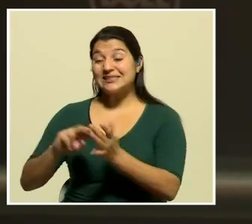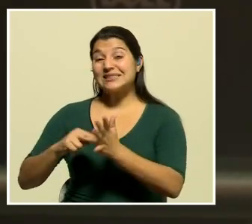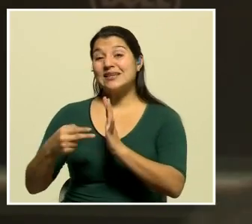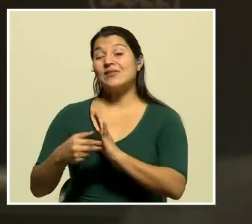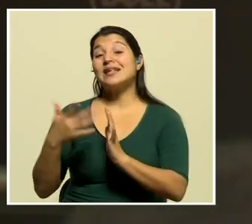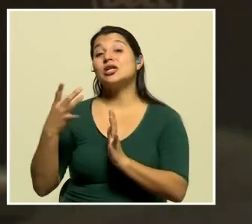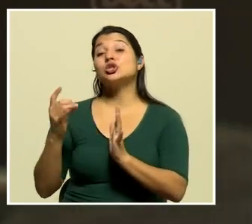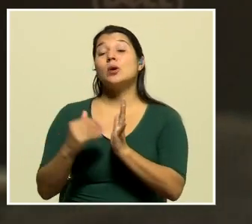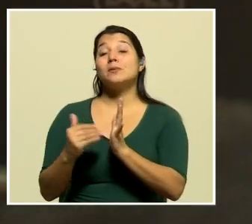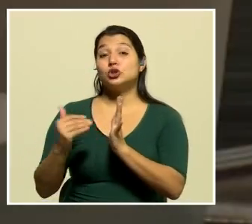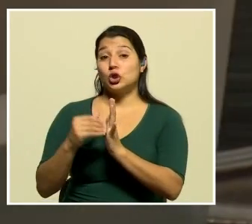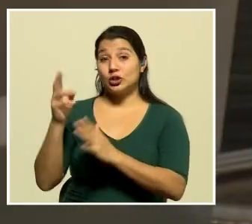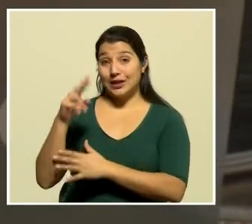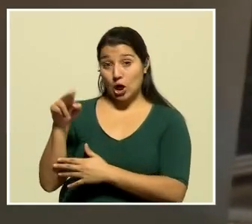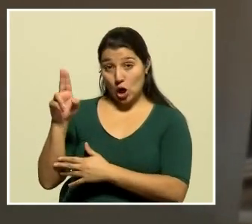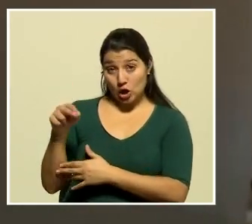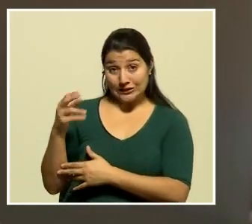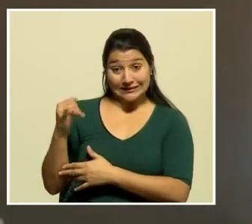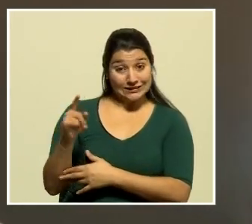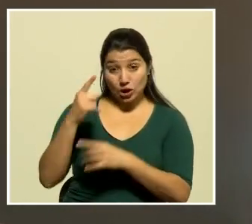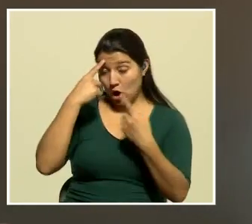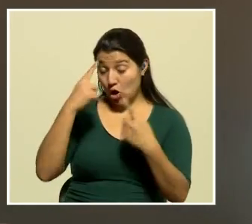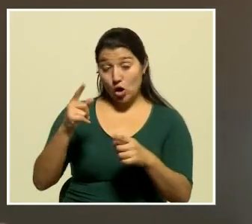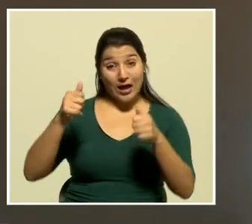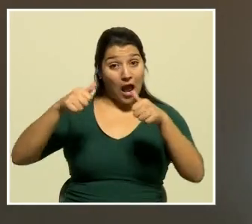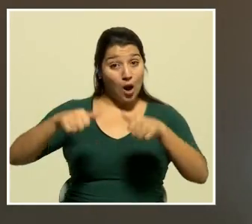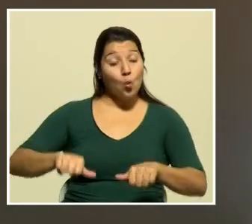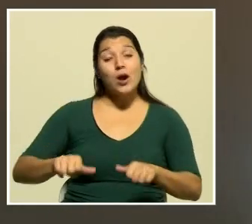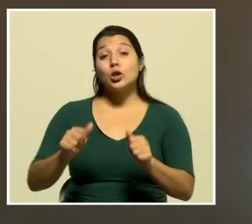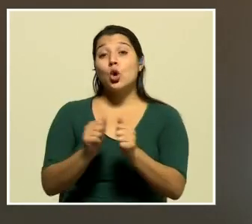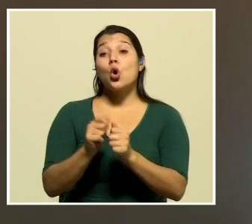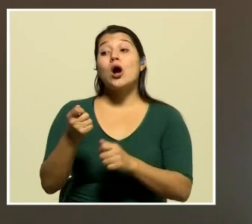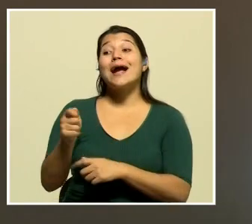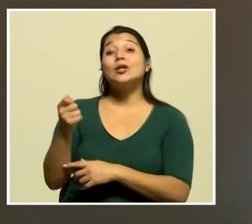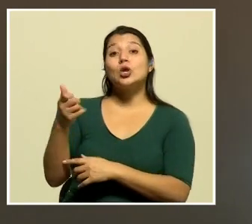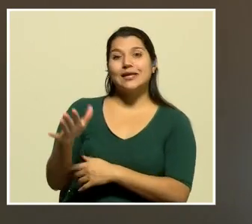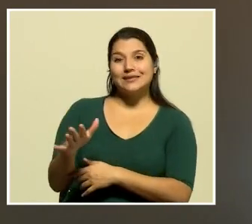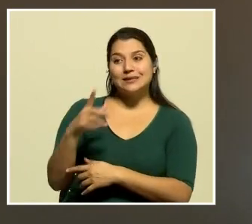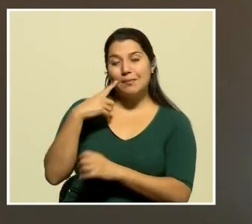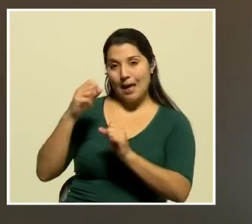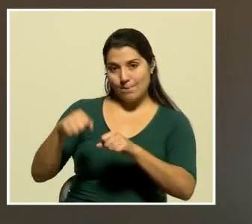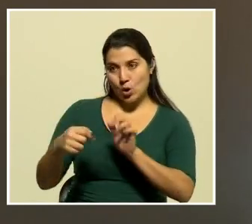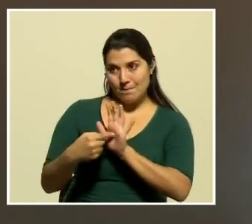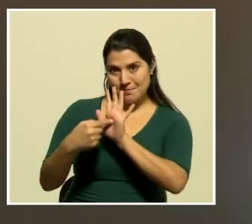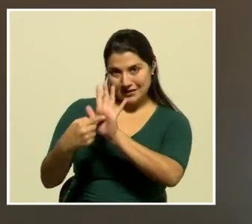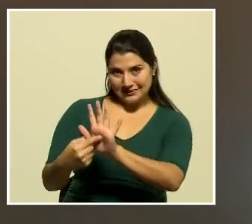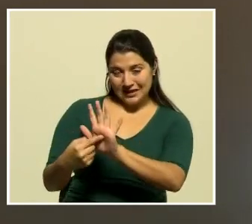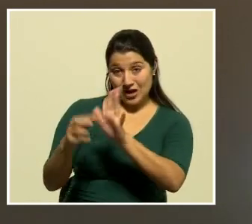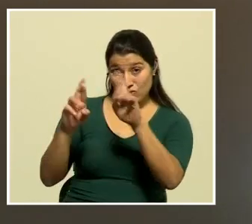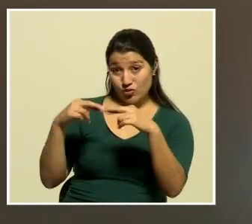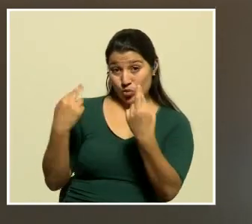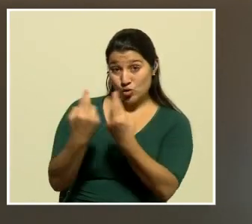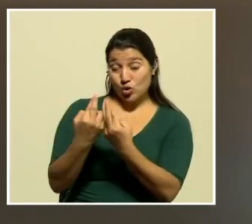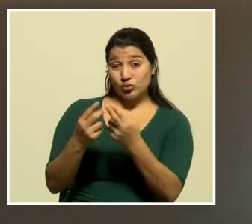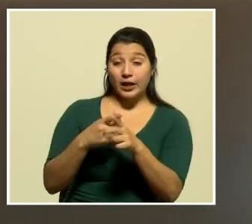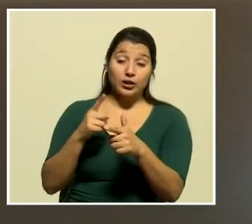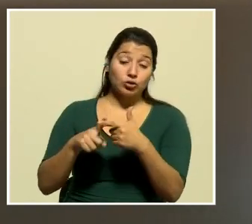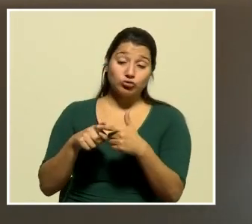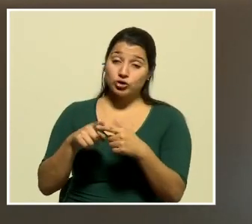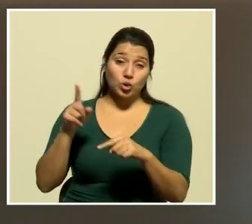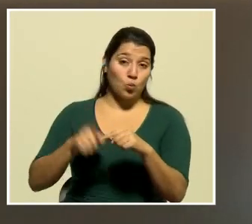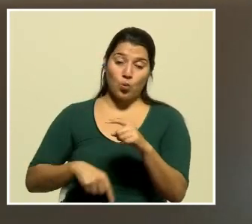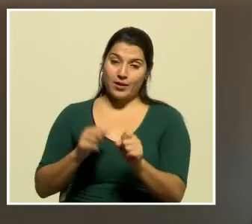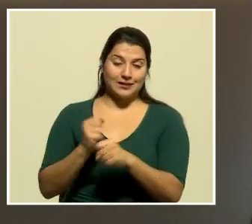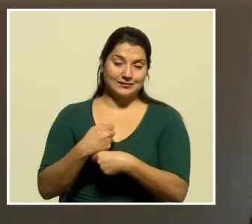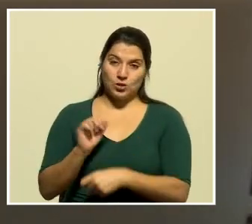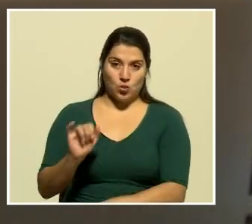un acuerdo con el Canal 15 de la universidad para enlazar la señal y transmitir las sesiones del plenario, esta opción será descartada